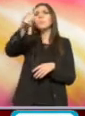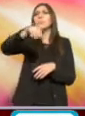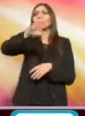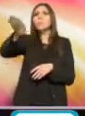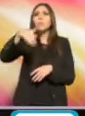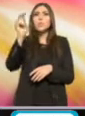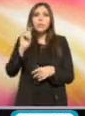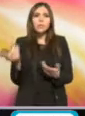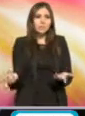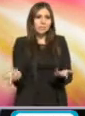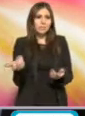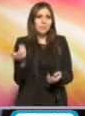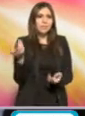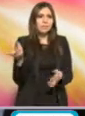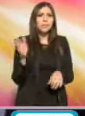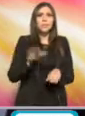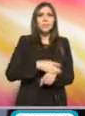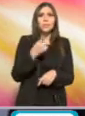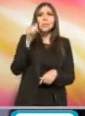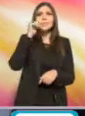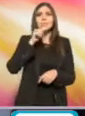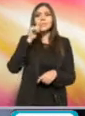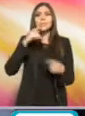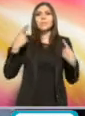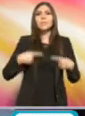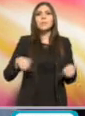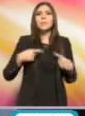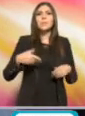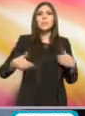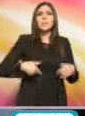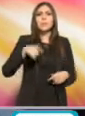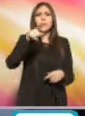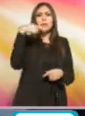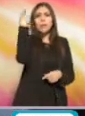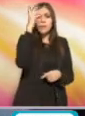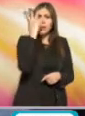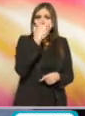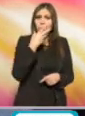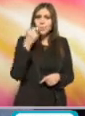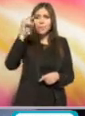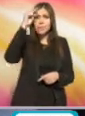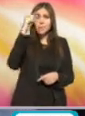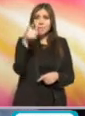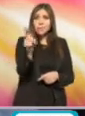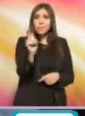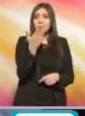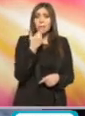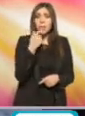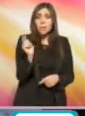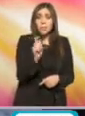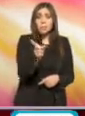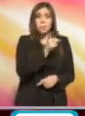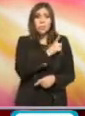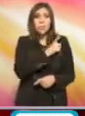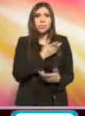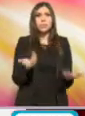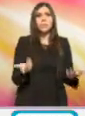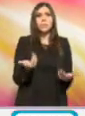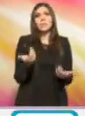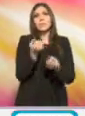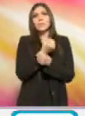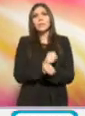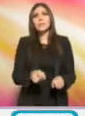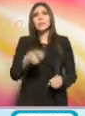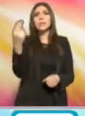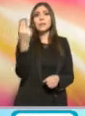no favor. sé, ¿No? La presión social. Oye, tan bonita y tan inteligente y ¿sola? Sí, ándale, ¿no? Todo el tiempo. O sea, necesitas tener